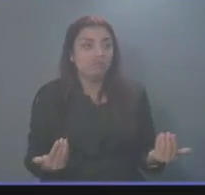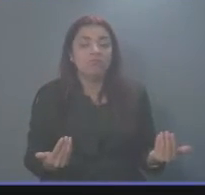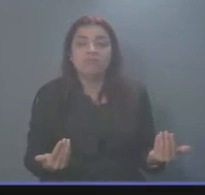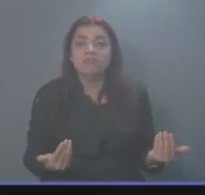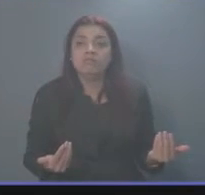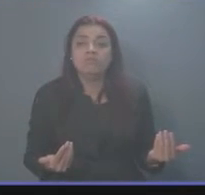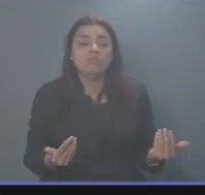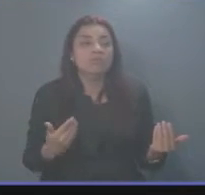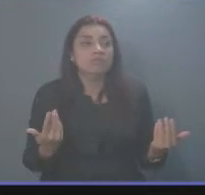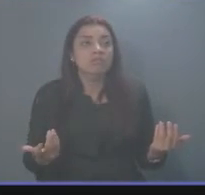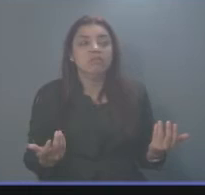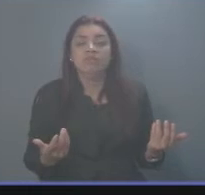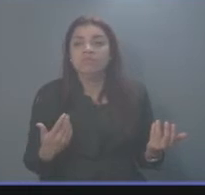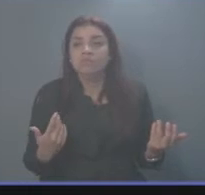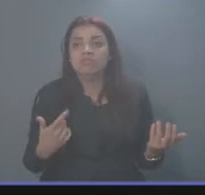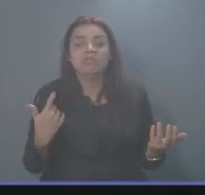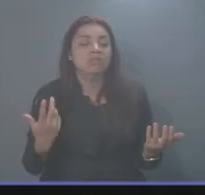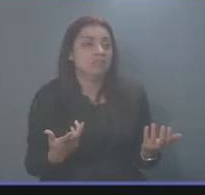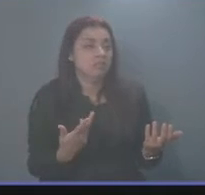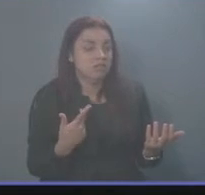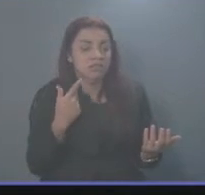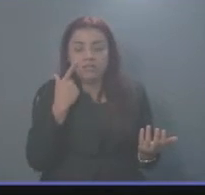en sus mandatos. La nueva ley